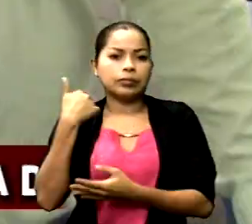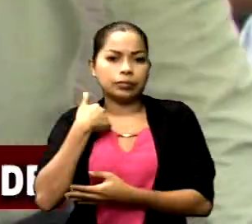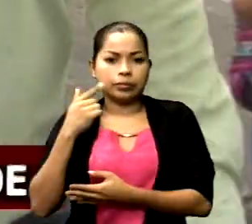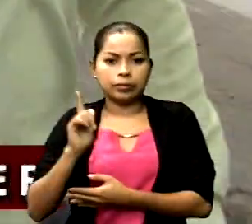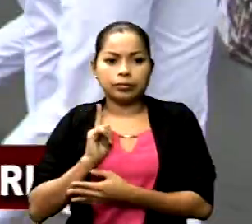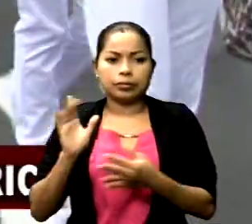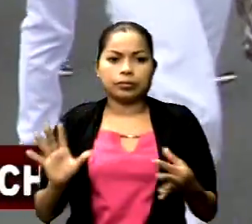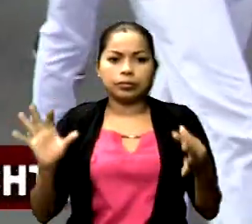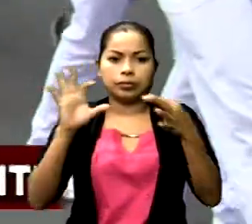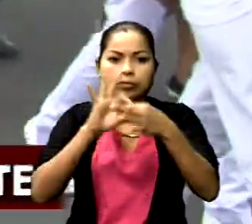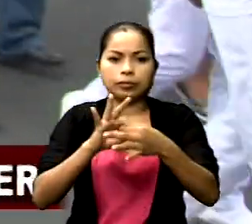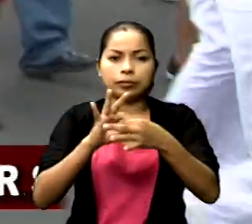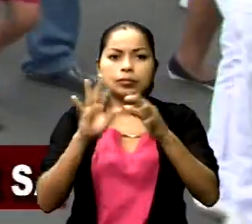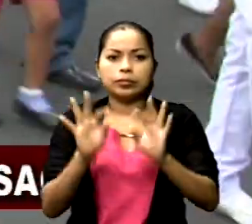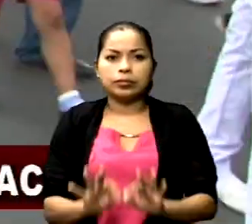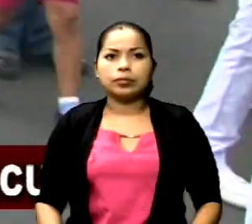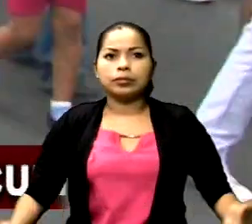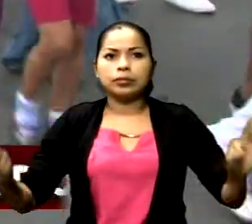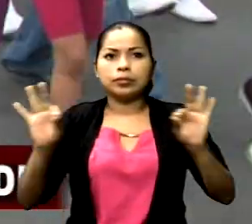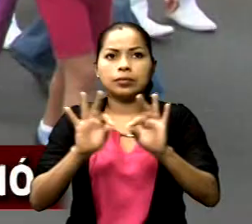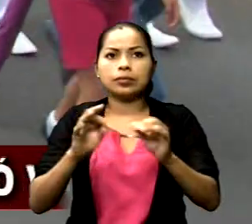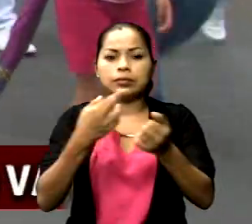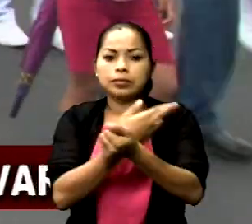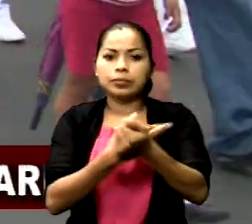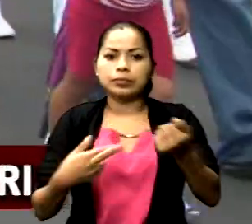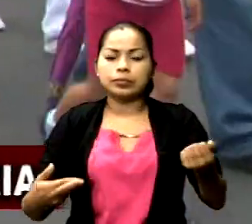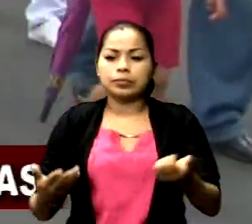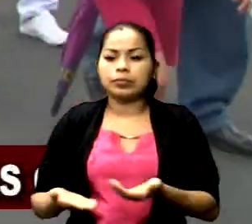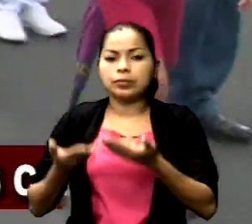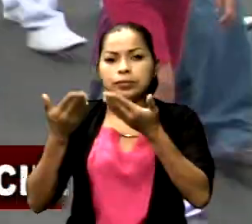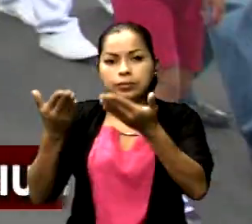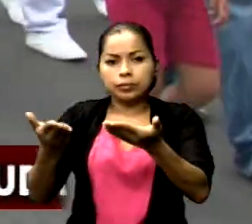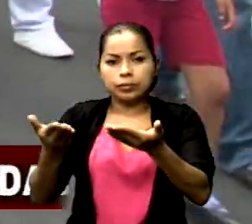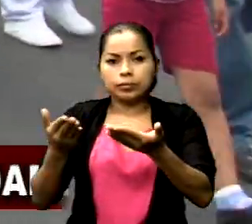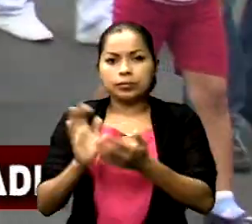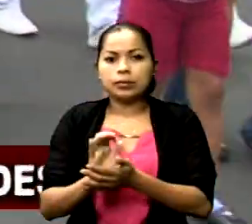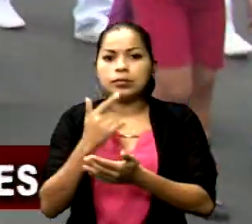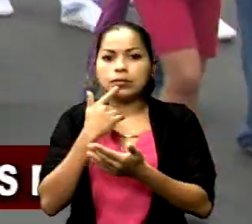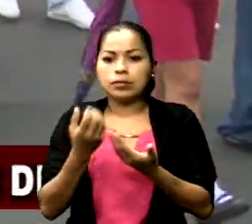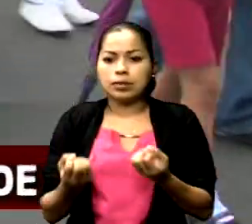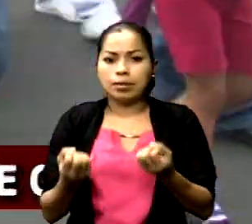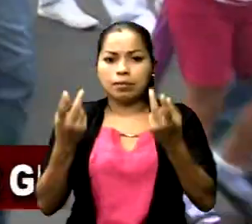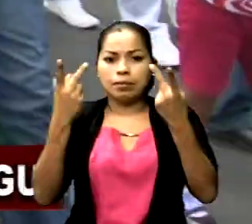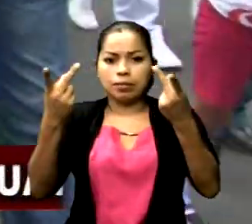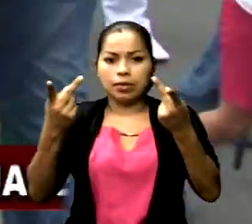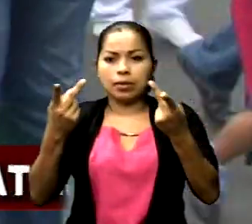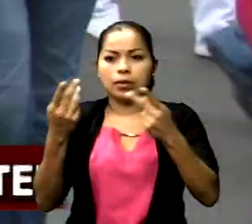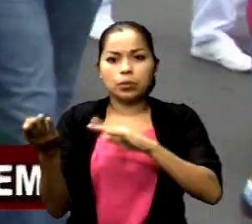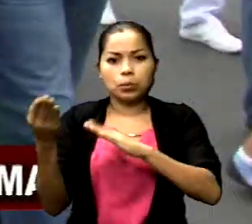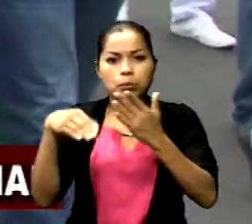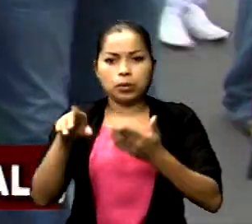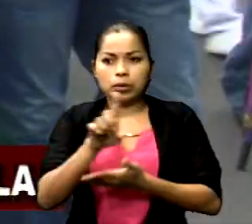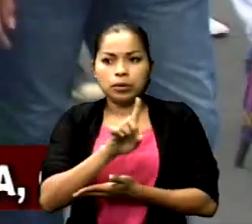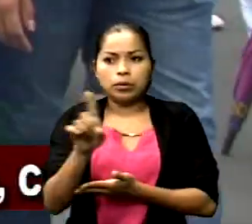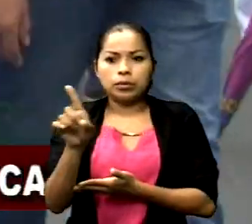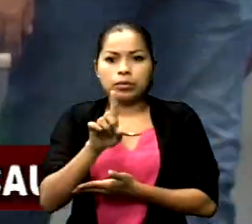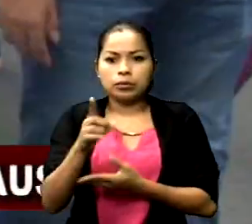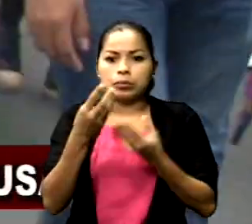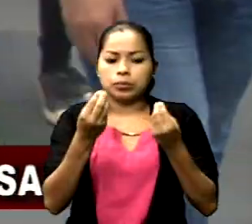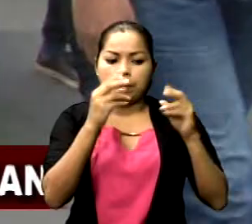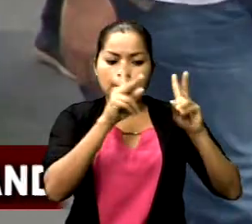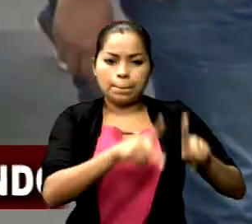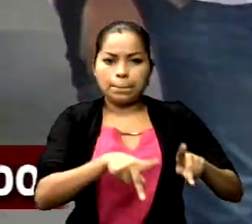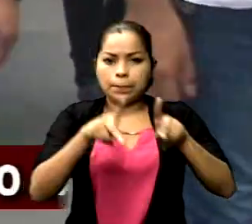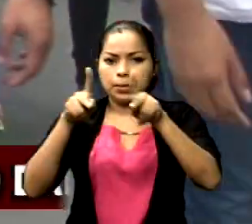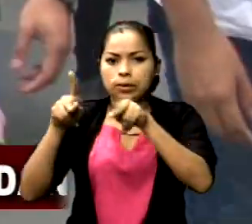que estar unidos. Es importante la donación de sangre, ya que con ello se salvan muchas vidas. Bueno, hay muchas